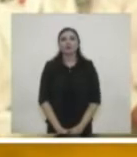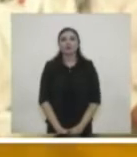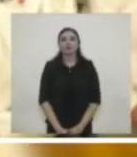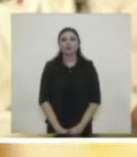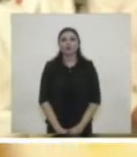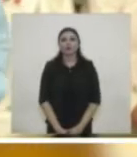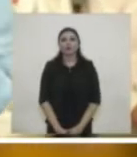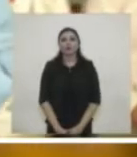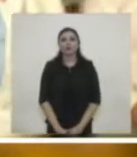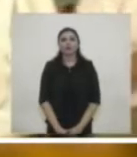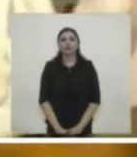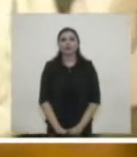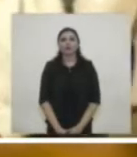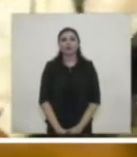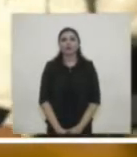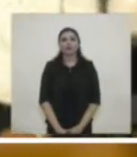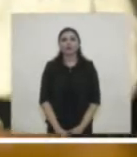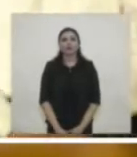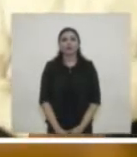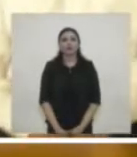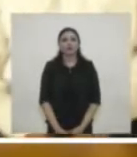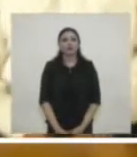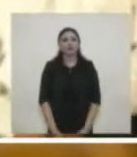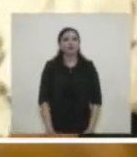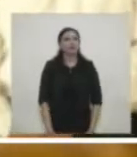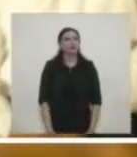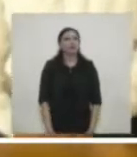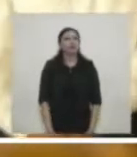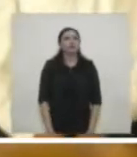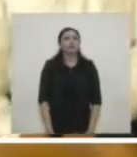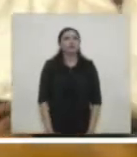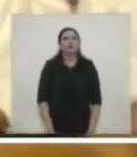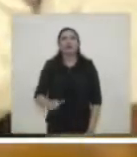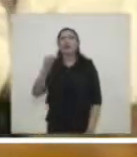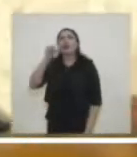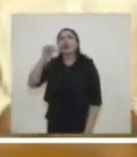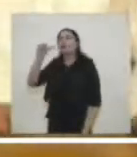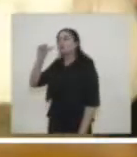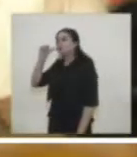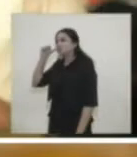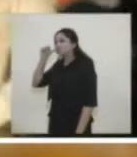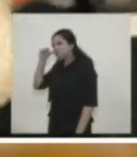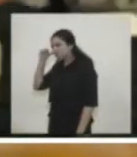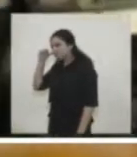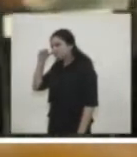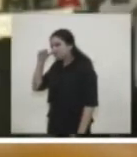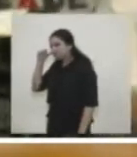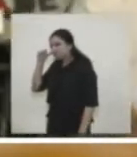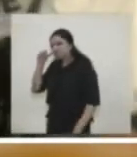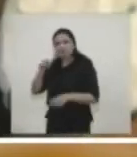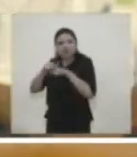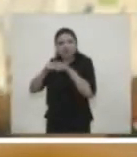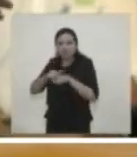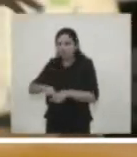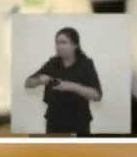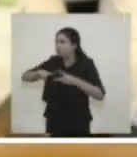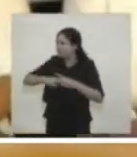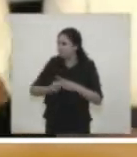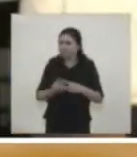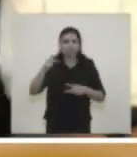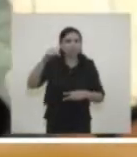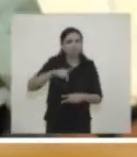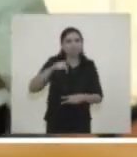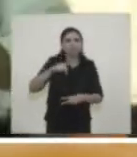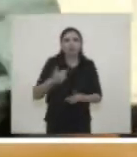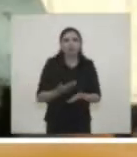sí soy priista. Y te puedo decir que vemos muchos priistas que tenemos la frente en alto, las manos limpias, que hemos estado con una